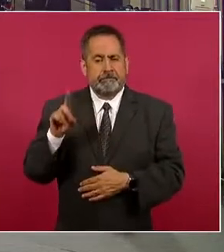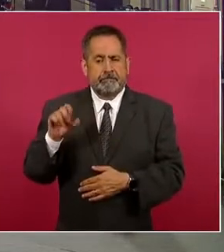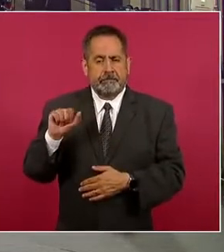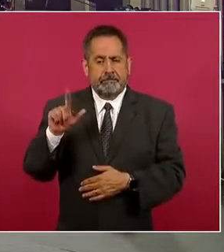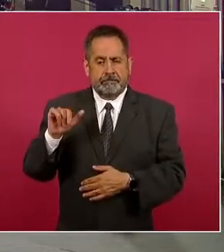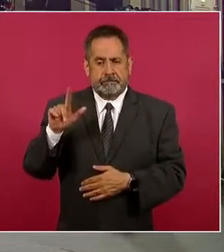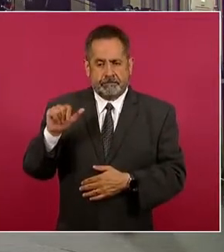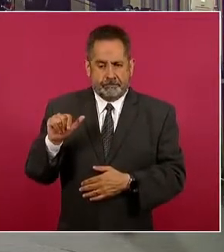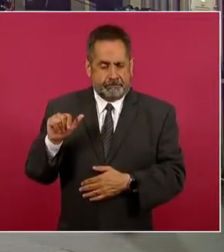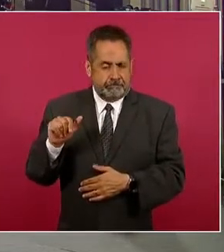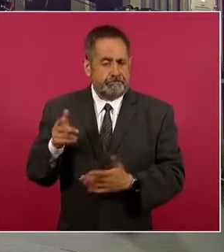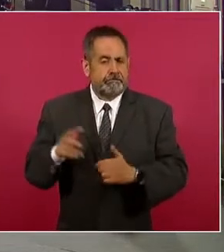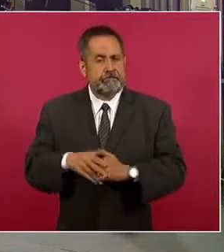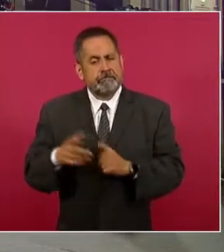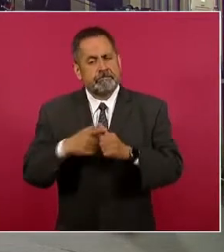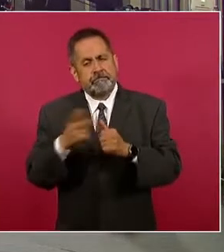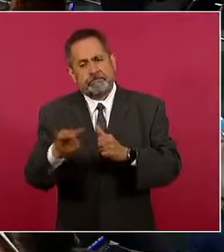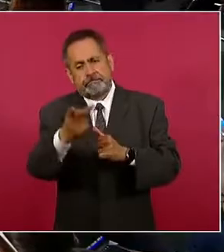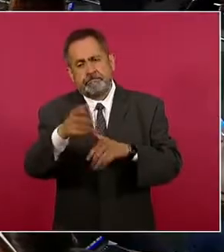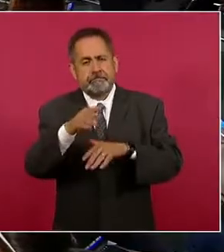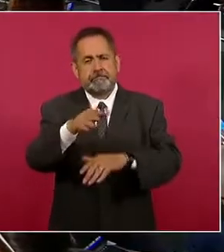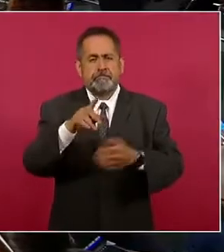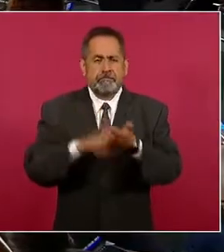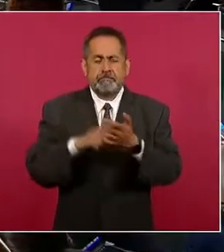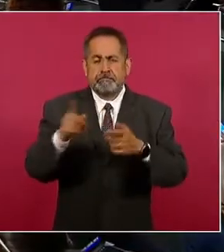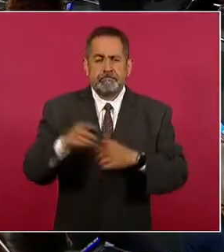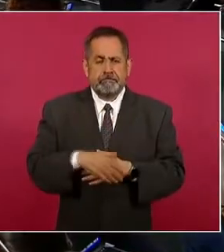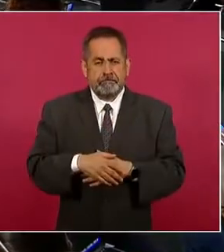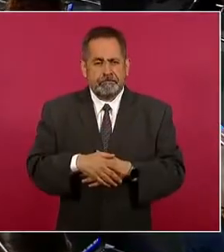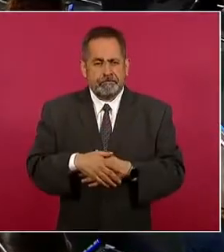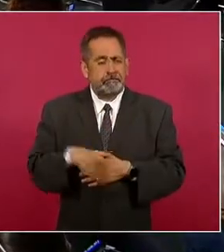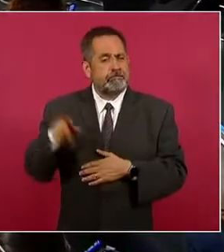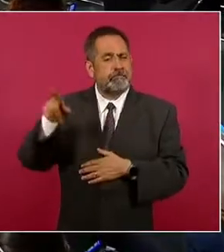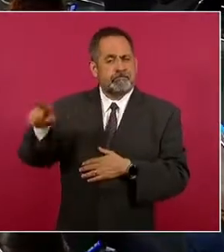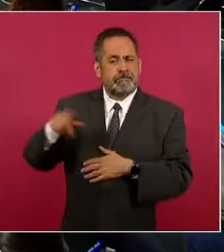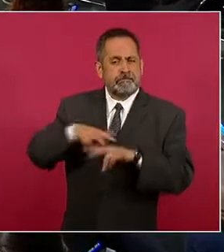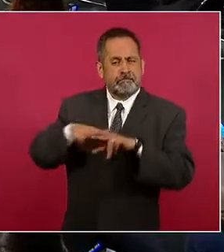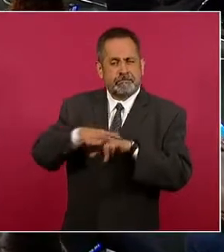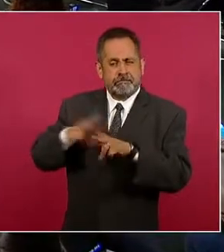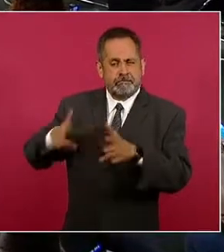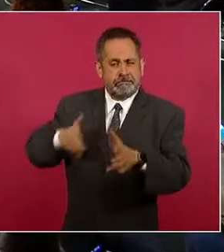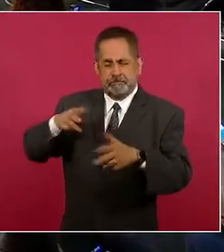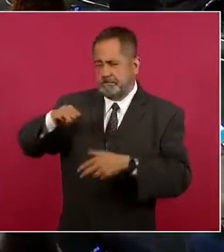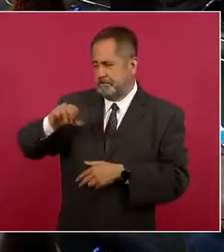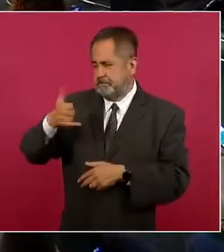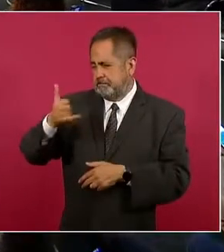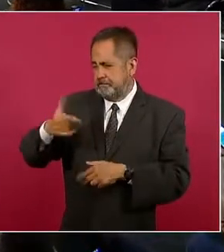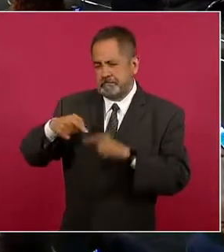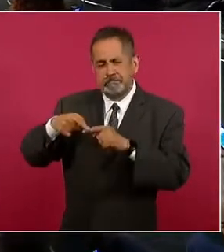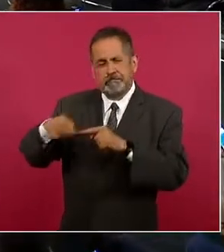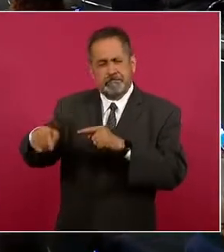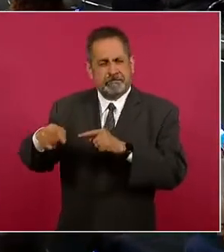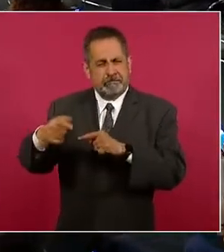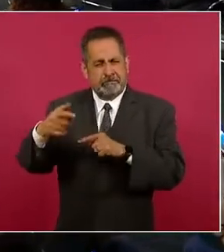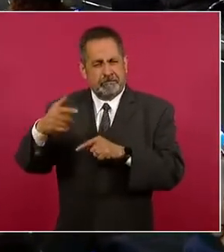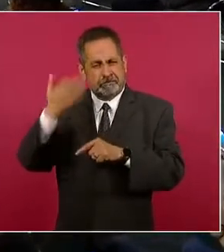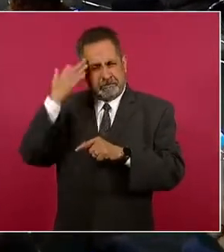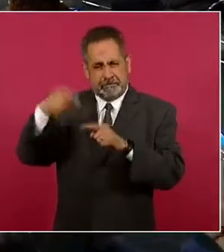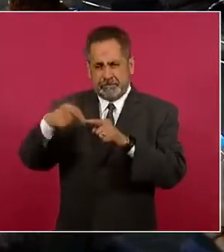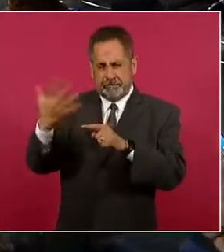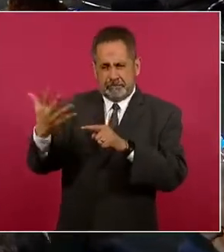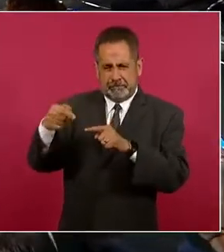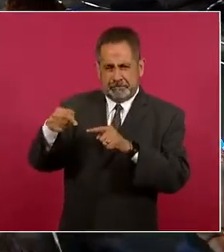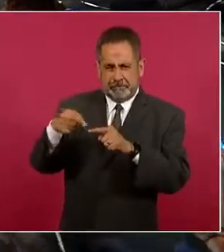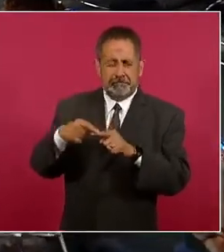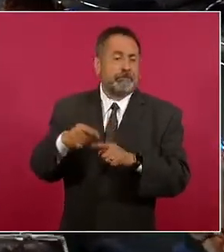Atiempo.tv. Pues primero preguntarle sobre este asunto de lo del tramo 5 del Tren Maya y del Sélvame del Tren. Ayer, bueno, pues ya se había dicho que